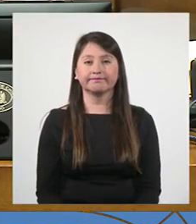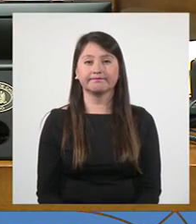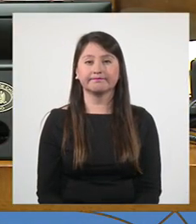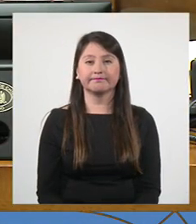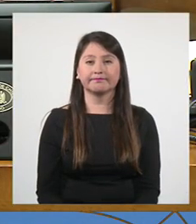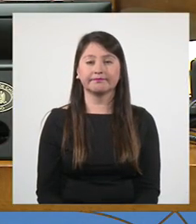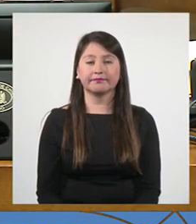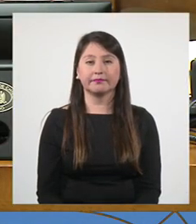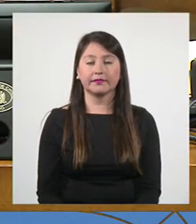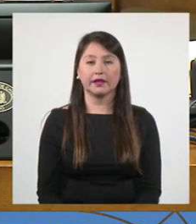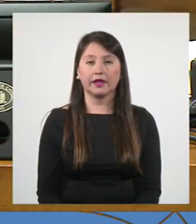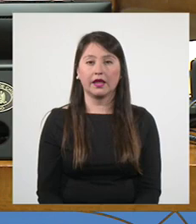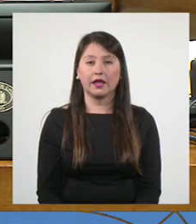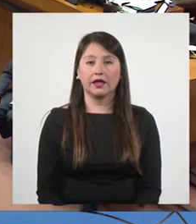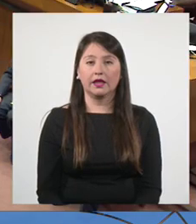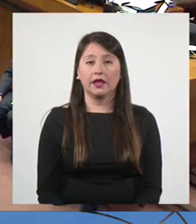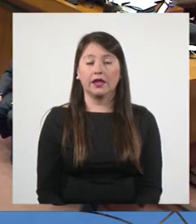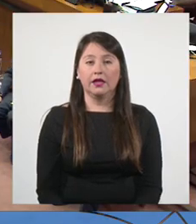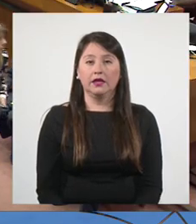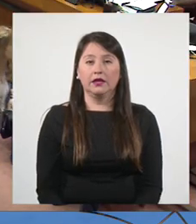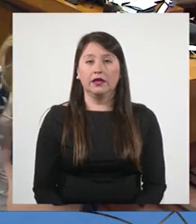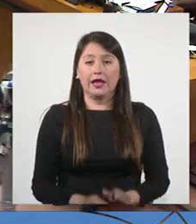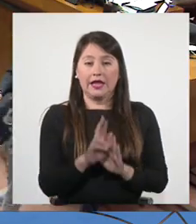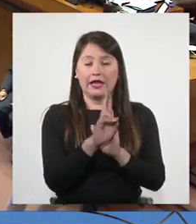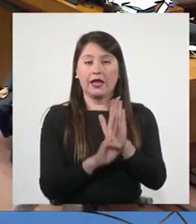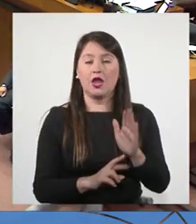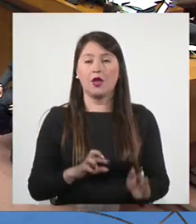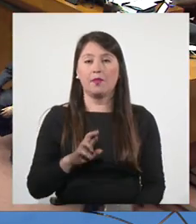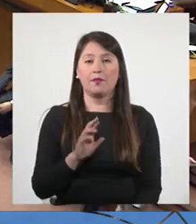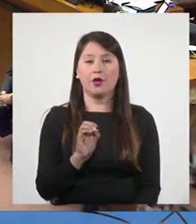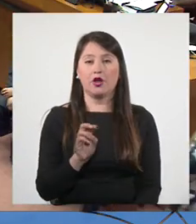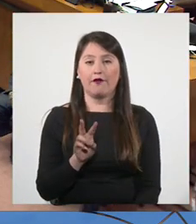Bien. Punto de reglamento, senadora Yasna Proboste.